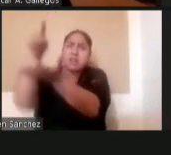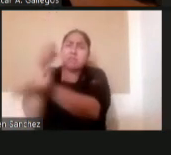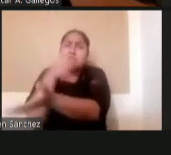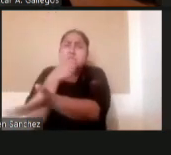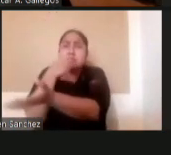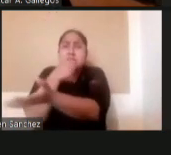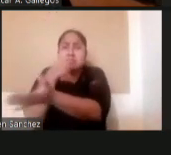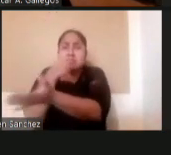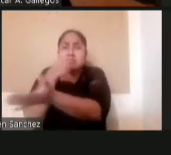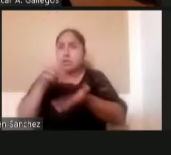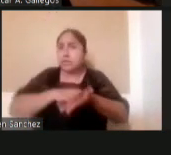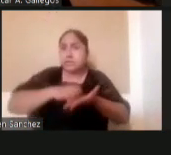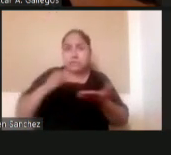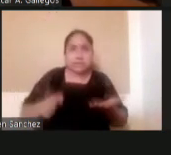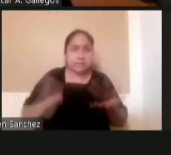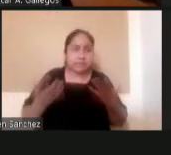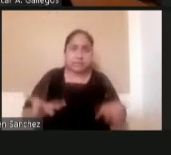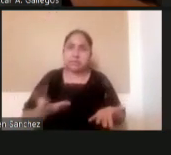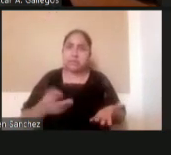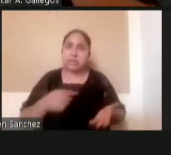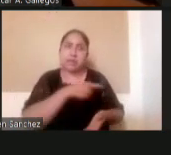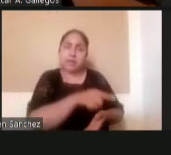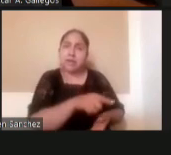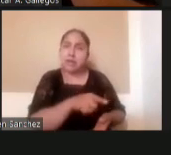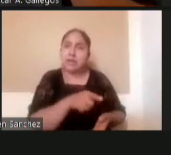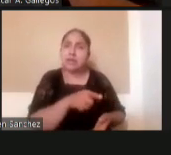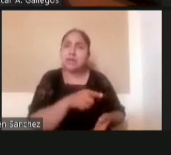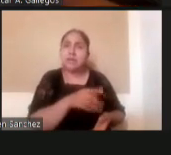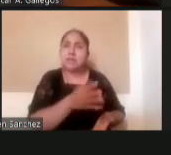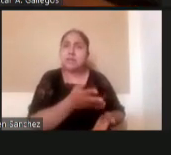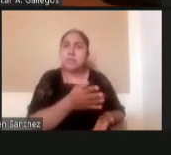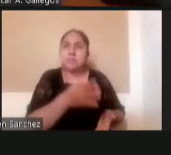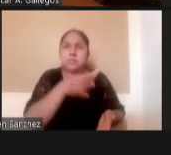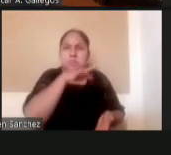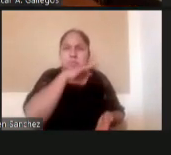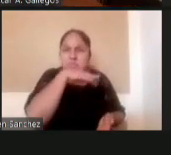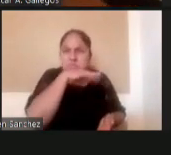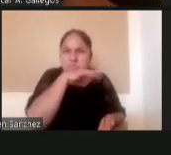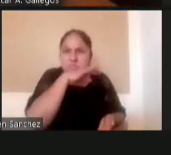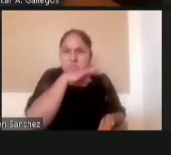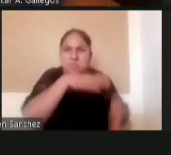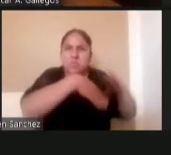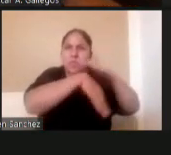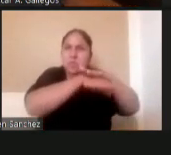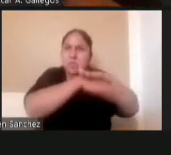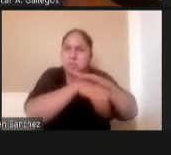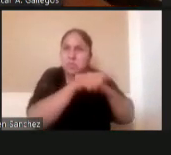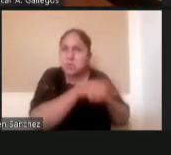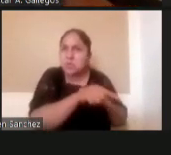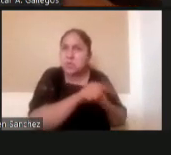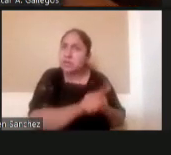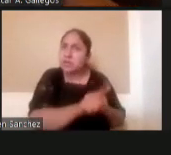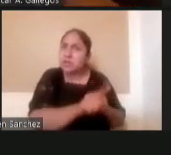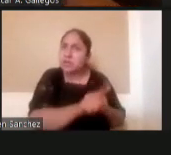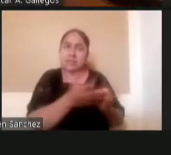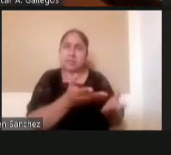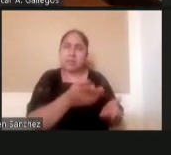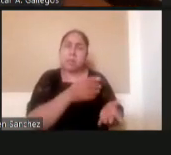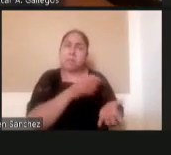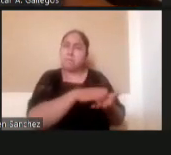es aceptable, ellos tienen que ir de acuerdo a los tiempos, no acaban de entrar, el